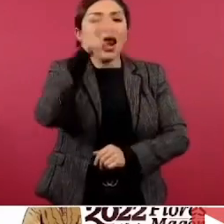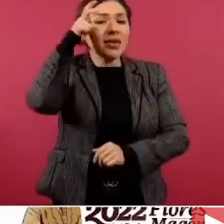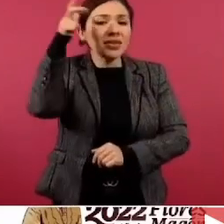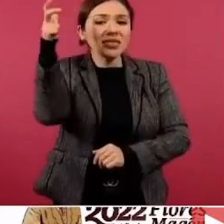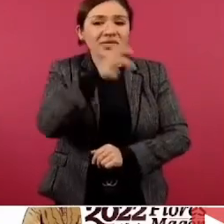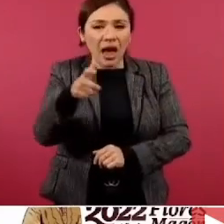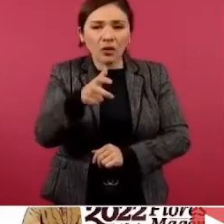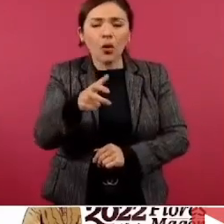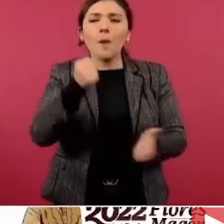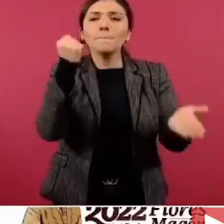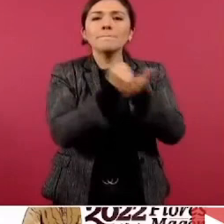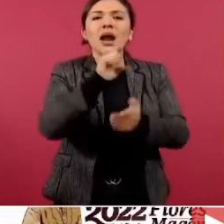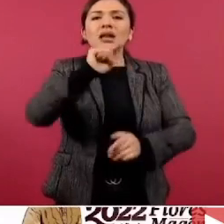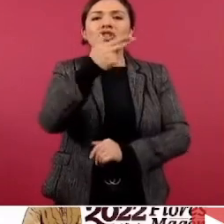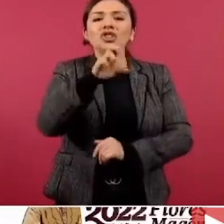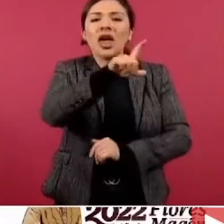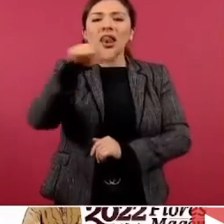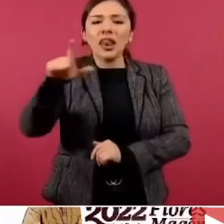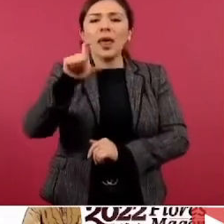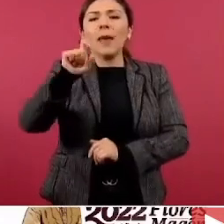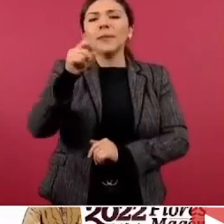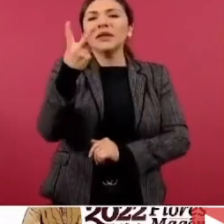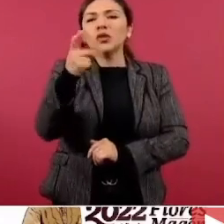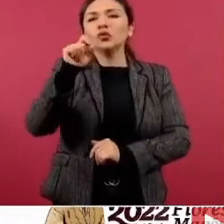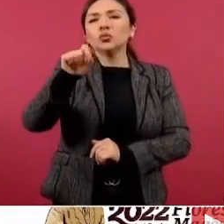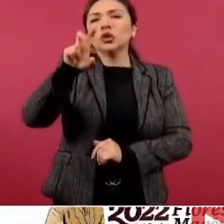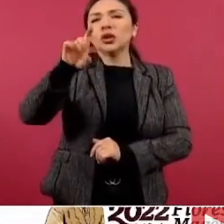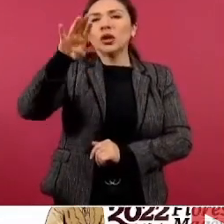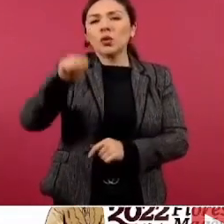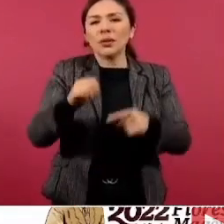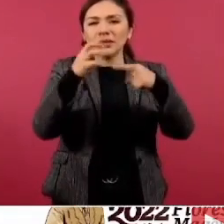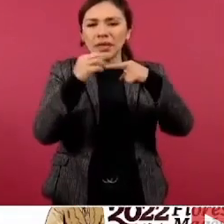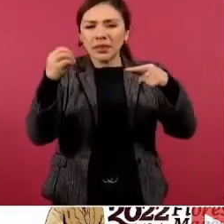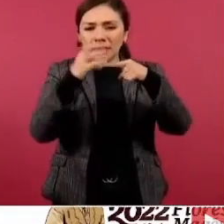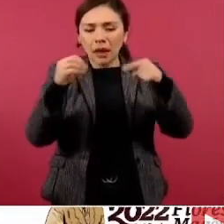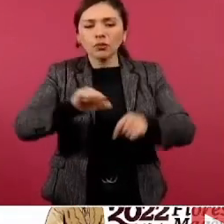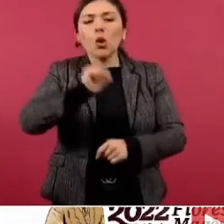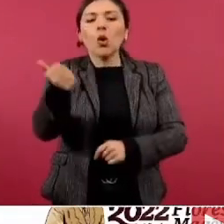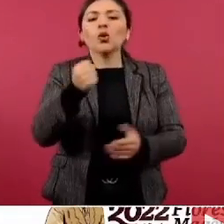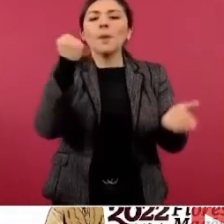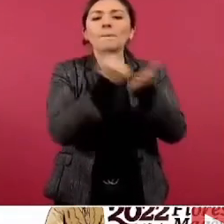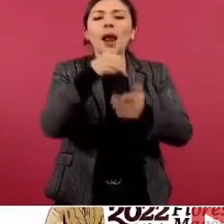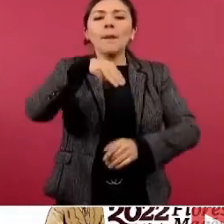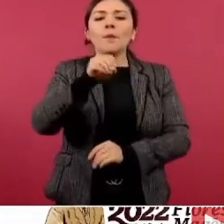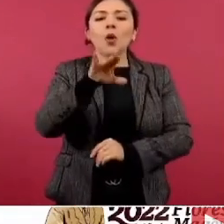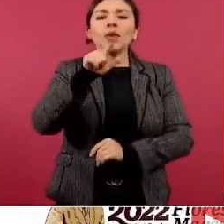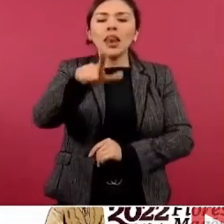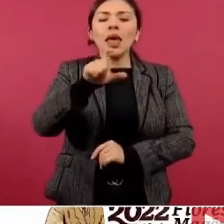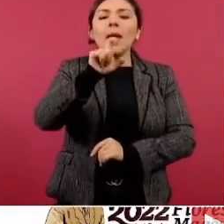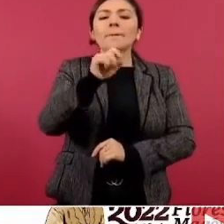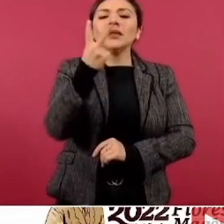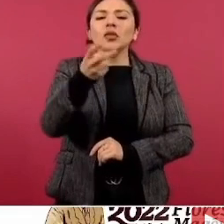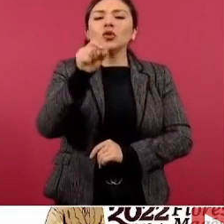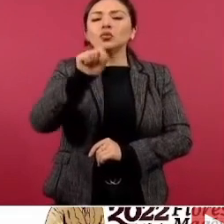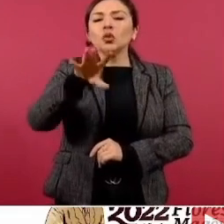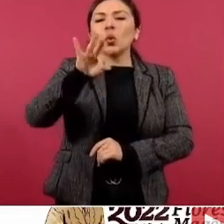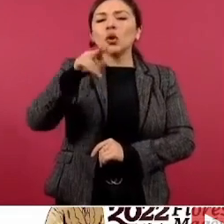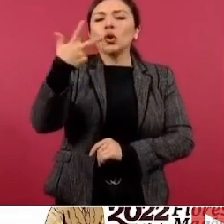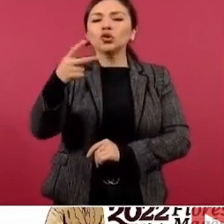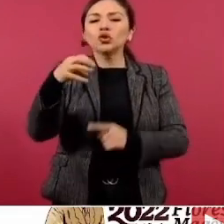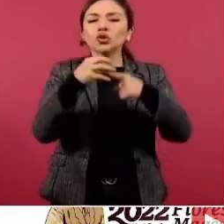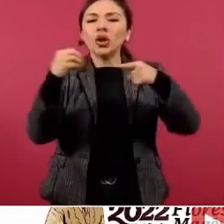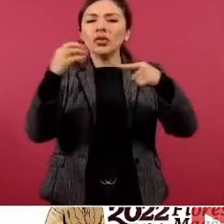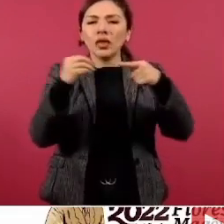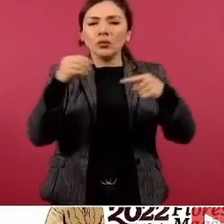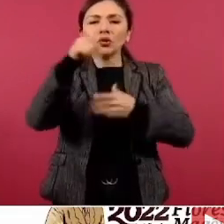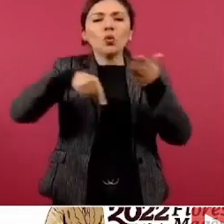Hidalgo, franquicia Shell, 22 pesos con 39 centavos. Móvil, 22 pesos con 48 centavos en la